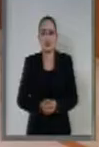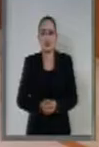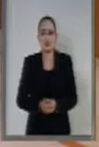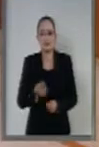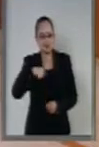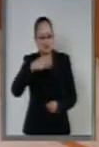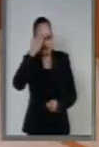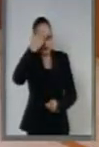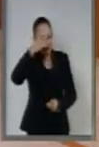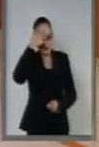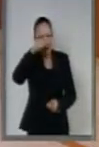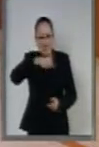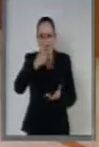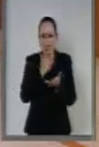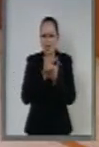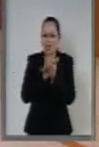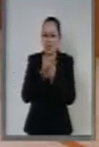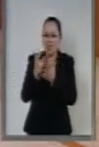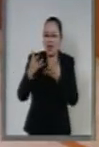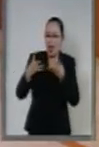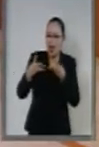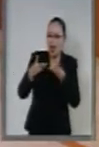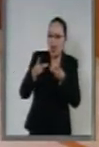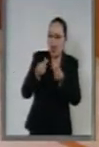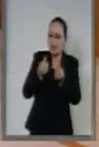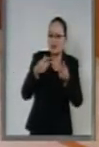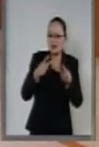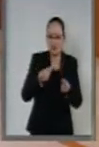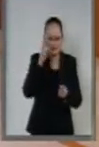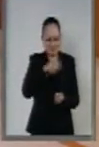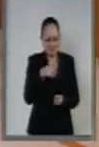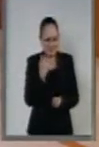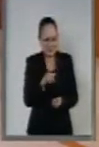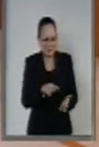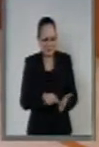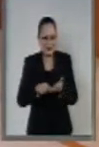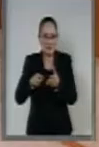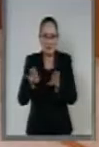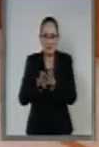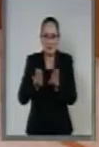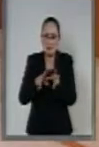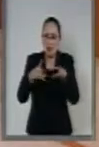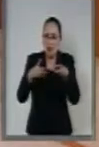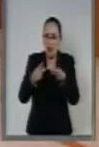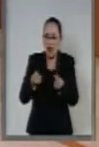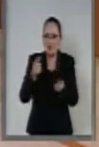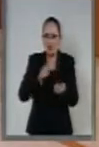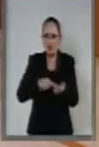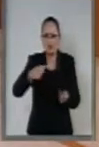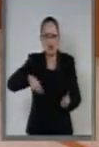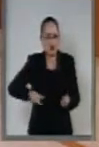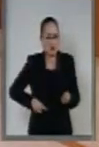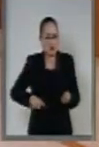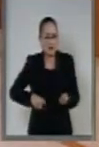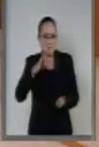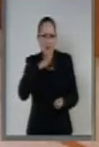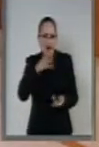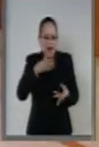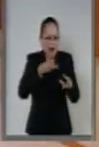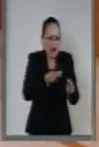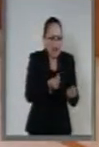excesos groseros absurdos del gasto público del mal uso el gasto